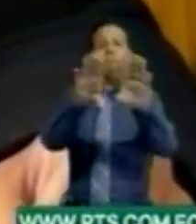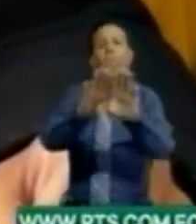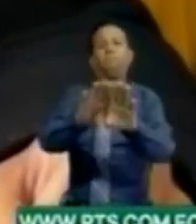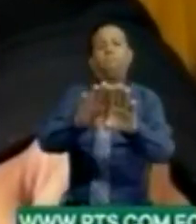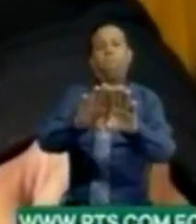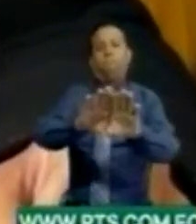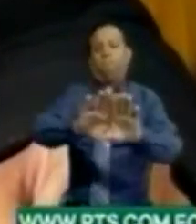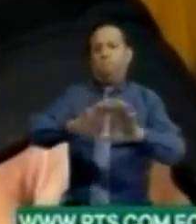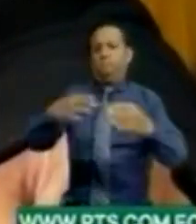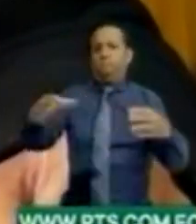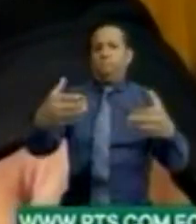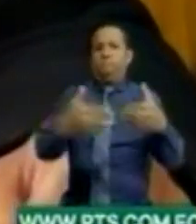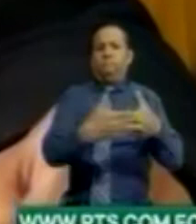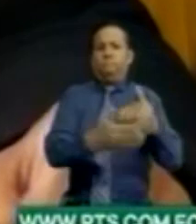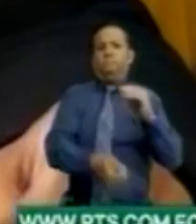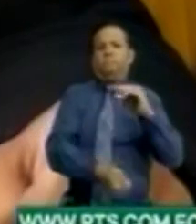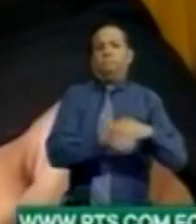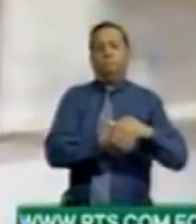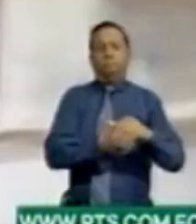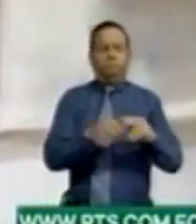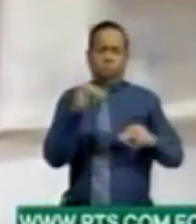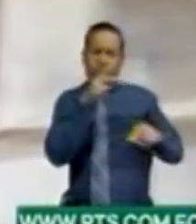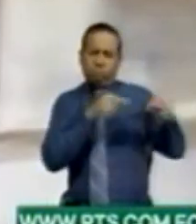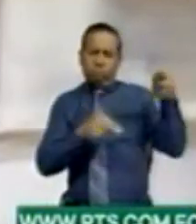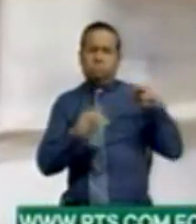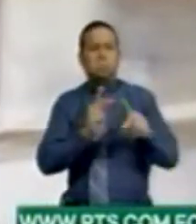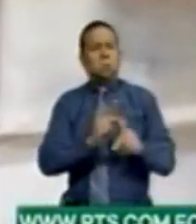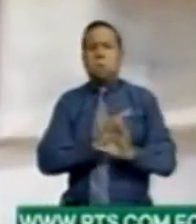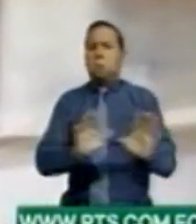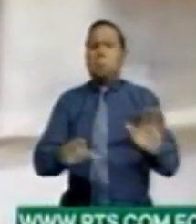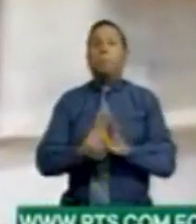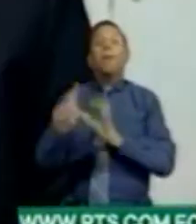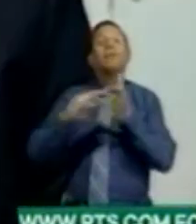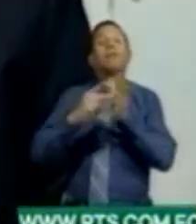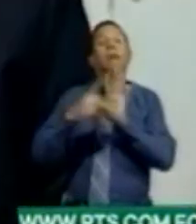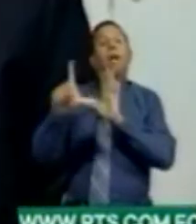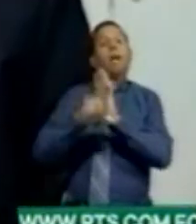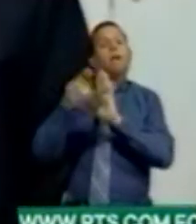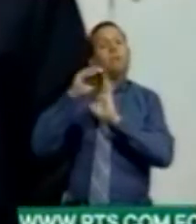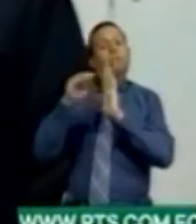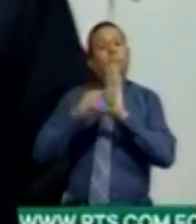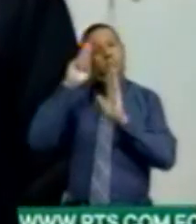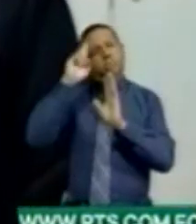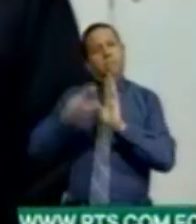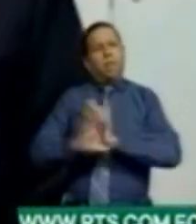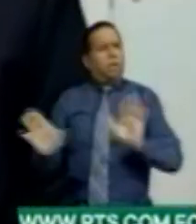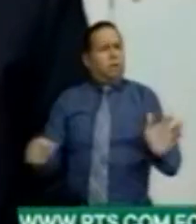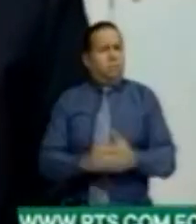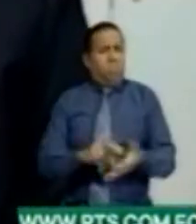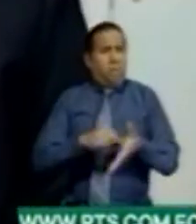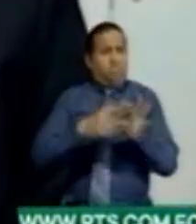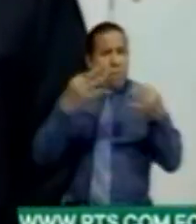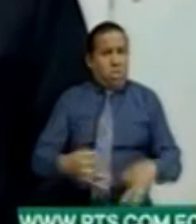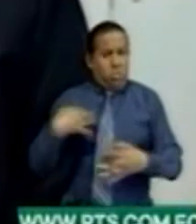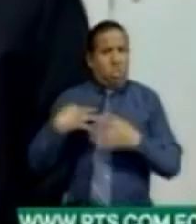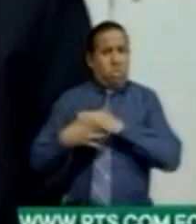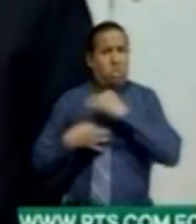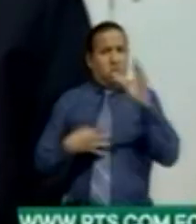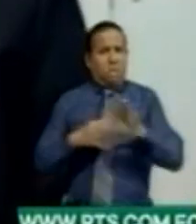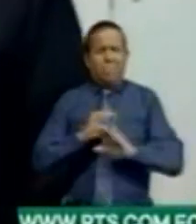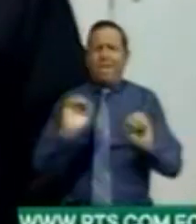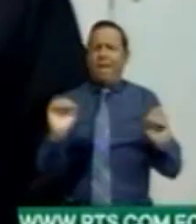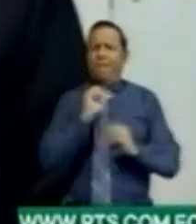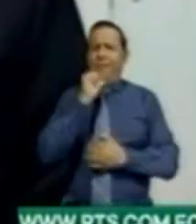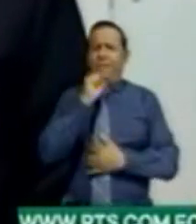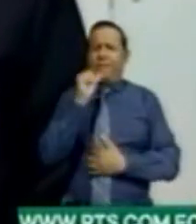atención de forma oportuna y ágil. Nosotros decidimos el aislamiento de la paciente, la observación, sabiendo